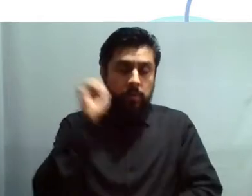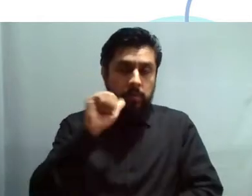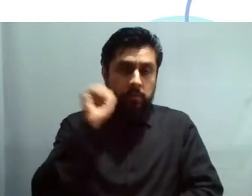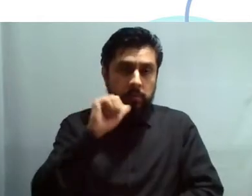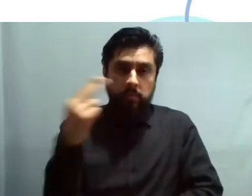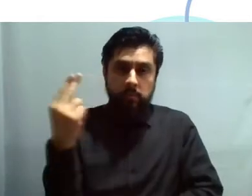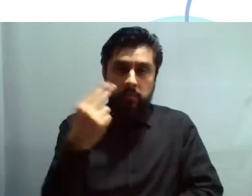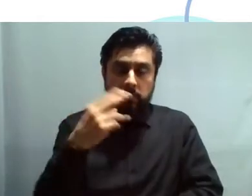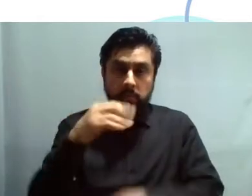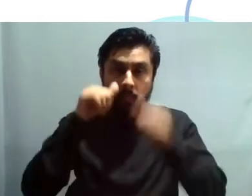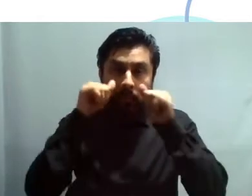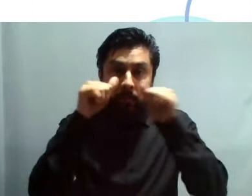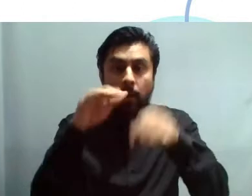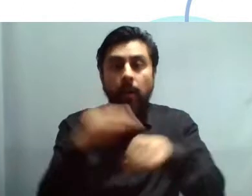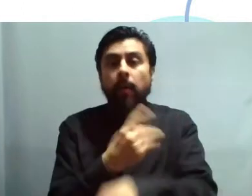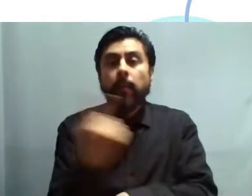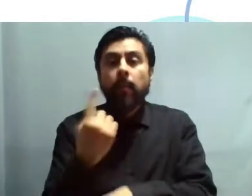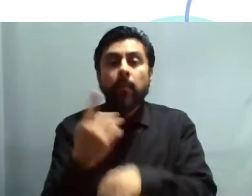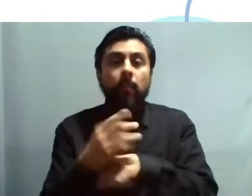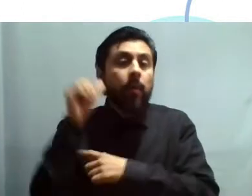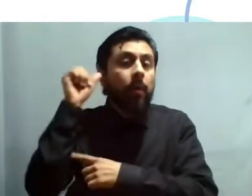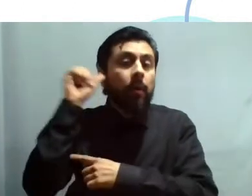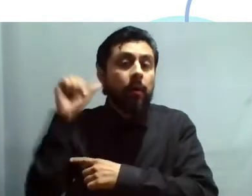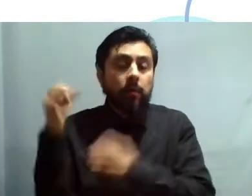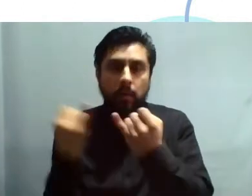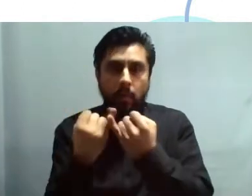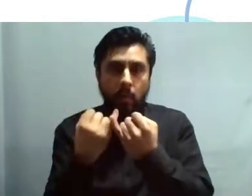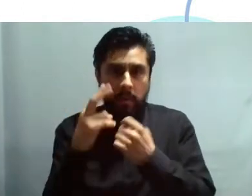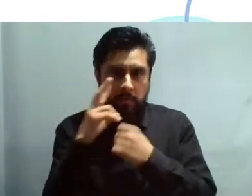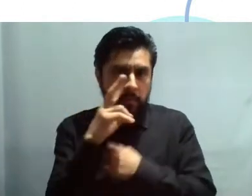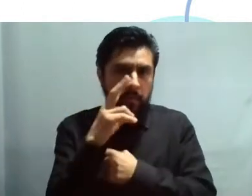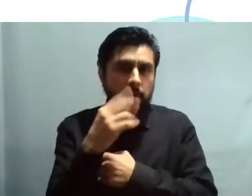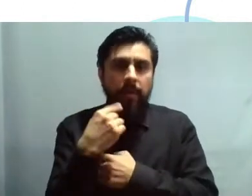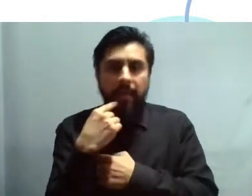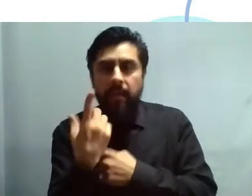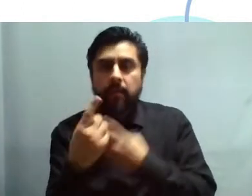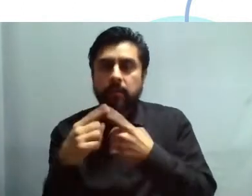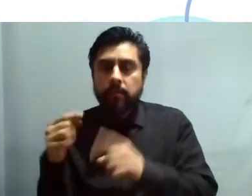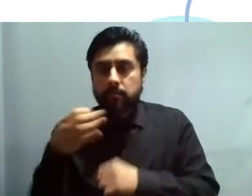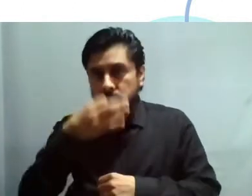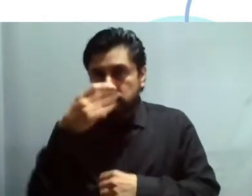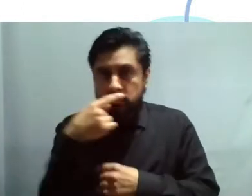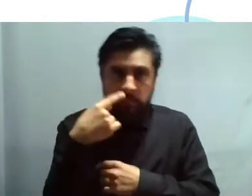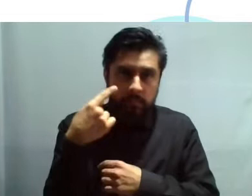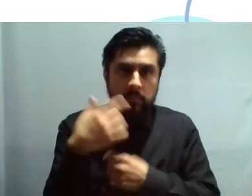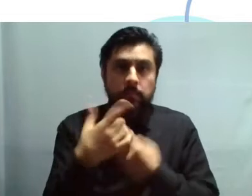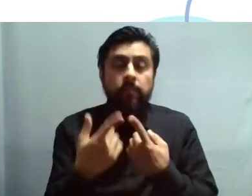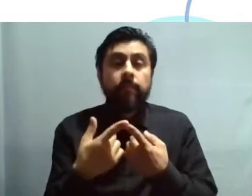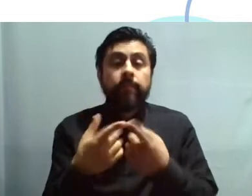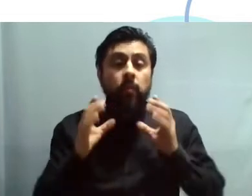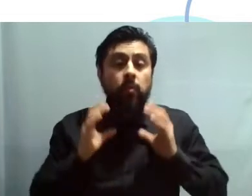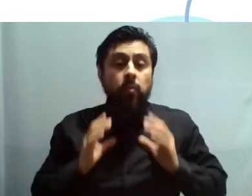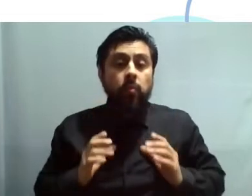qué? Pues porque, bueno, la audición, así como la visión, el gusto, el olfato, cualquiera de los sentidos básicos de nuestro cuerpo,